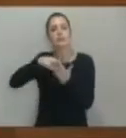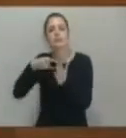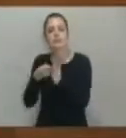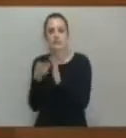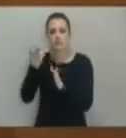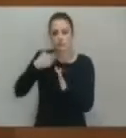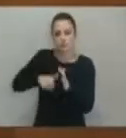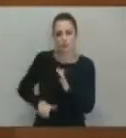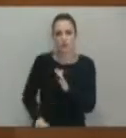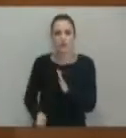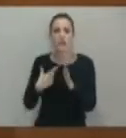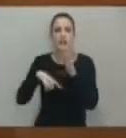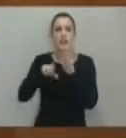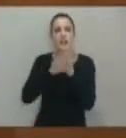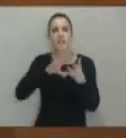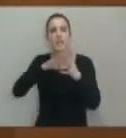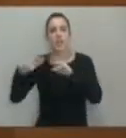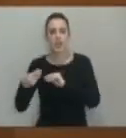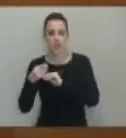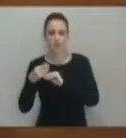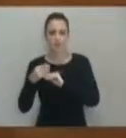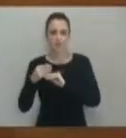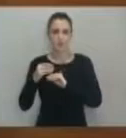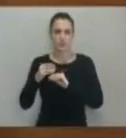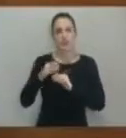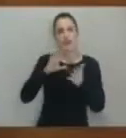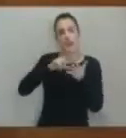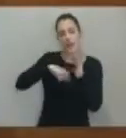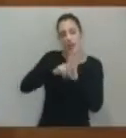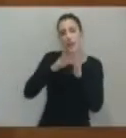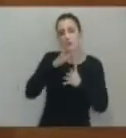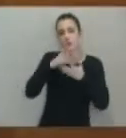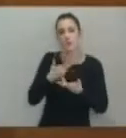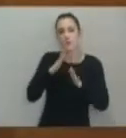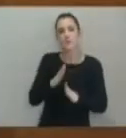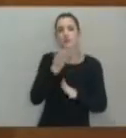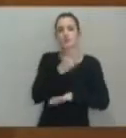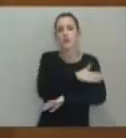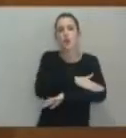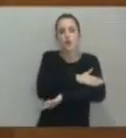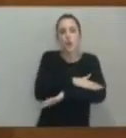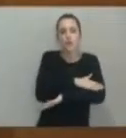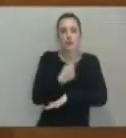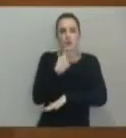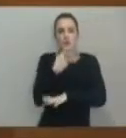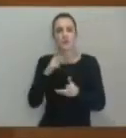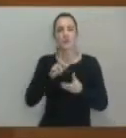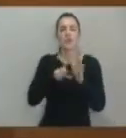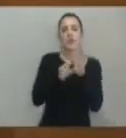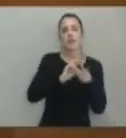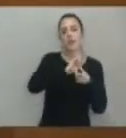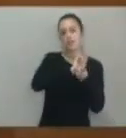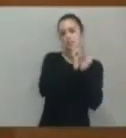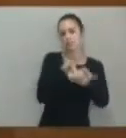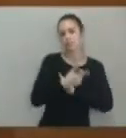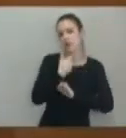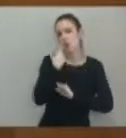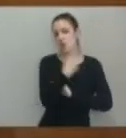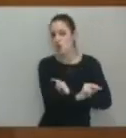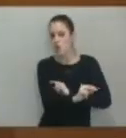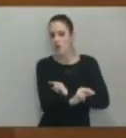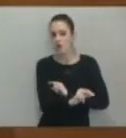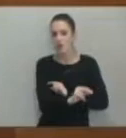ya vigente. Pero cuando la solución pasa por cambiarla y el Gobierno se niega a ello o por llevar a cabo una aplicación más